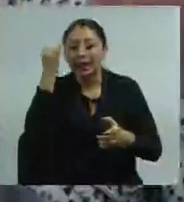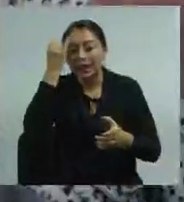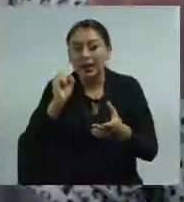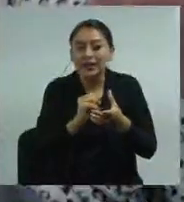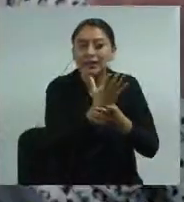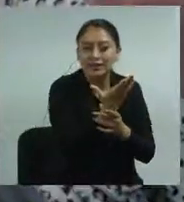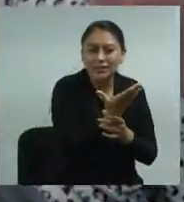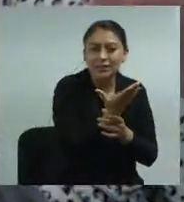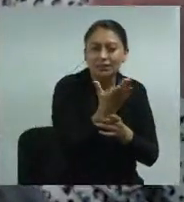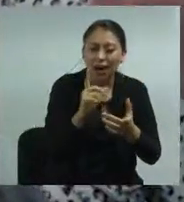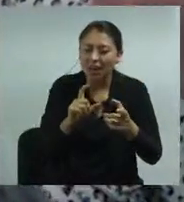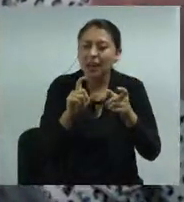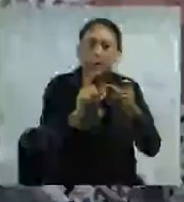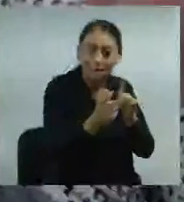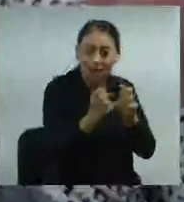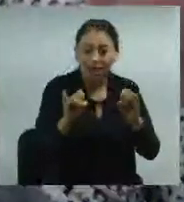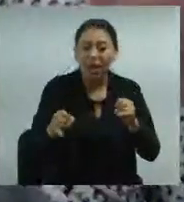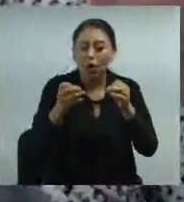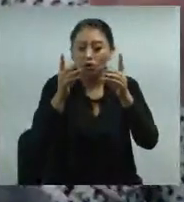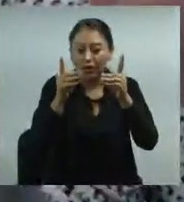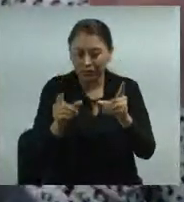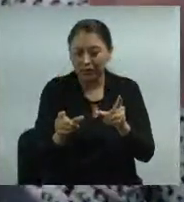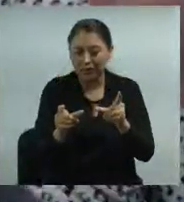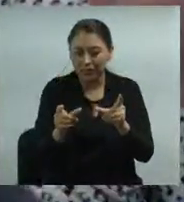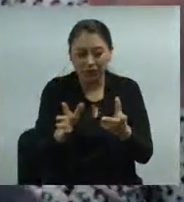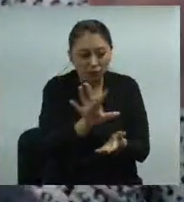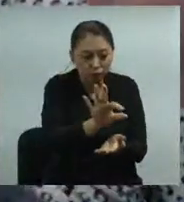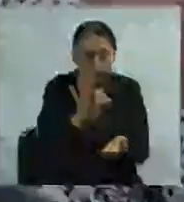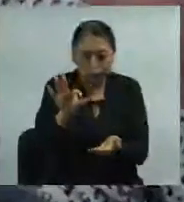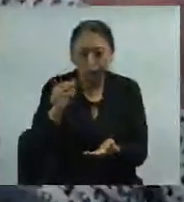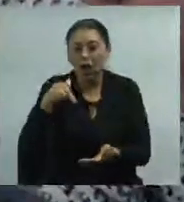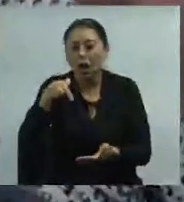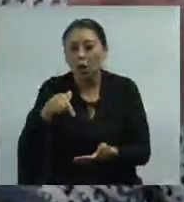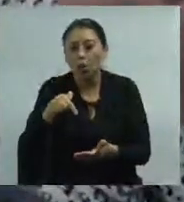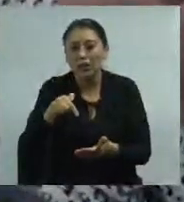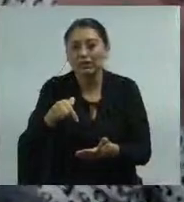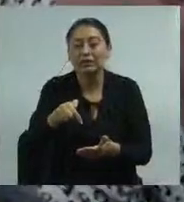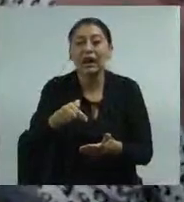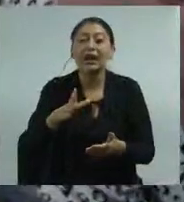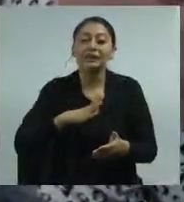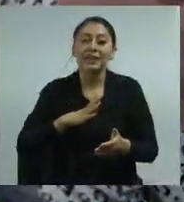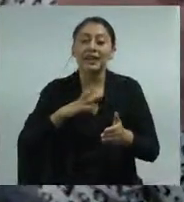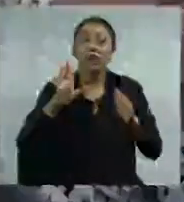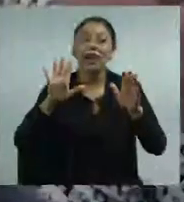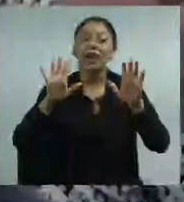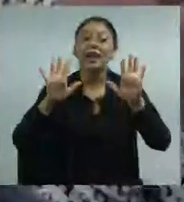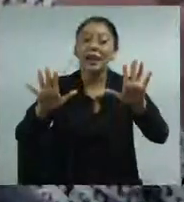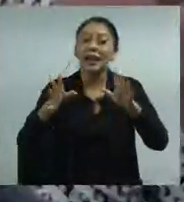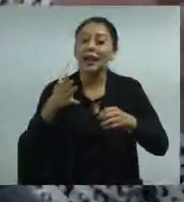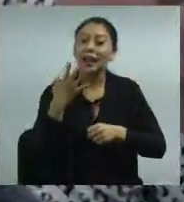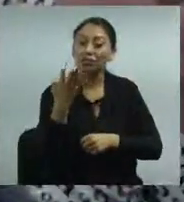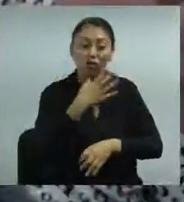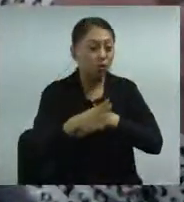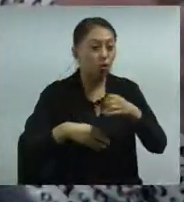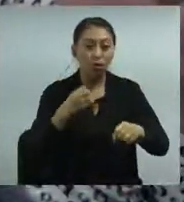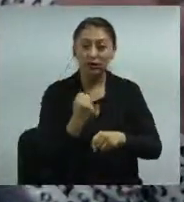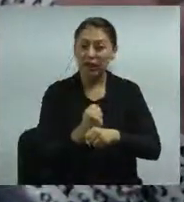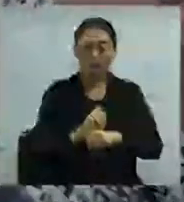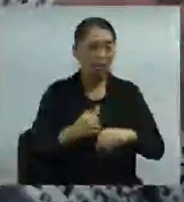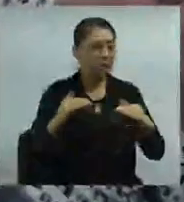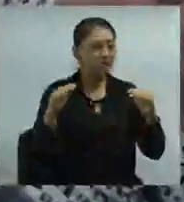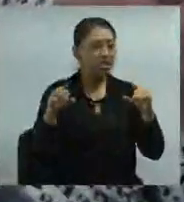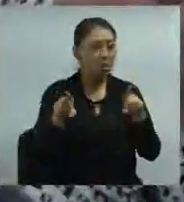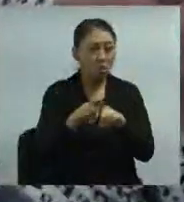cómo la junta directiva es electa, ya que la actual junta directiva tiene 14 años de estar en esta